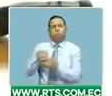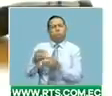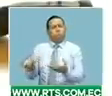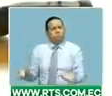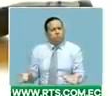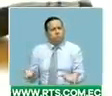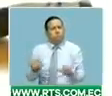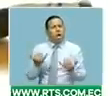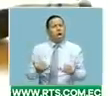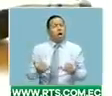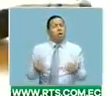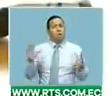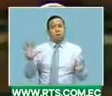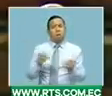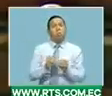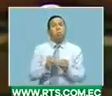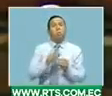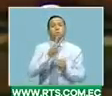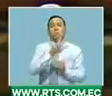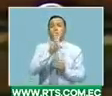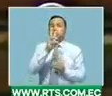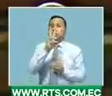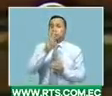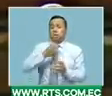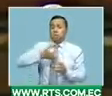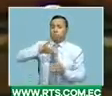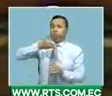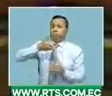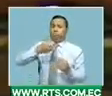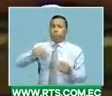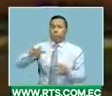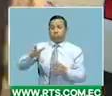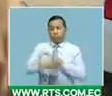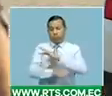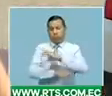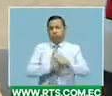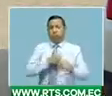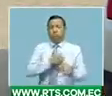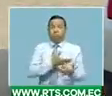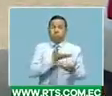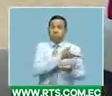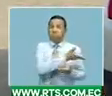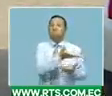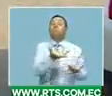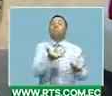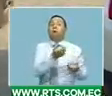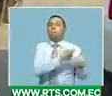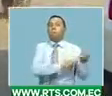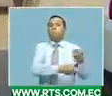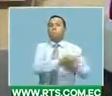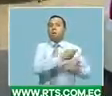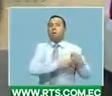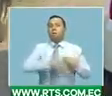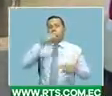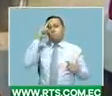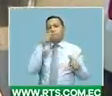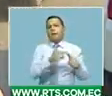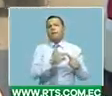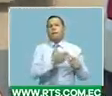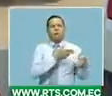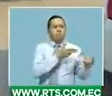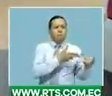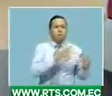alrededor de 36 armas que de fuego que a lo mejor vayan a manos de delincuentes, muertes